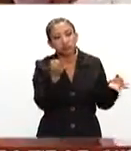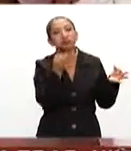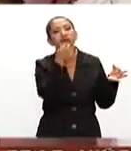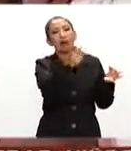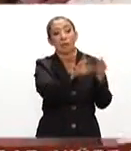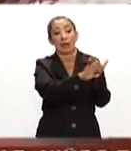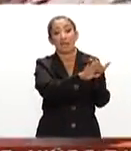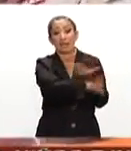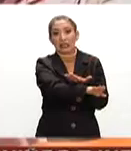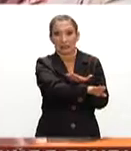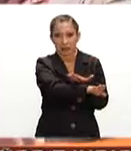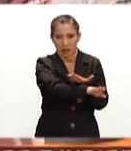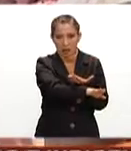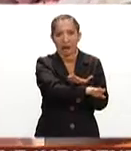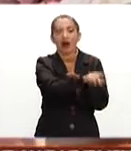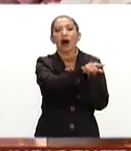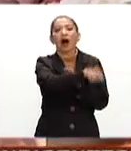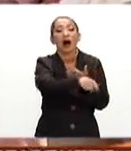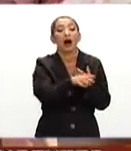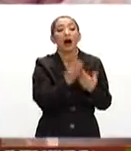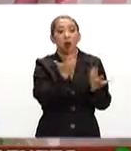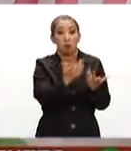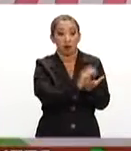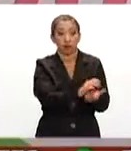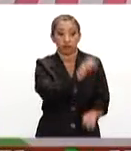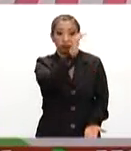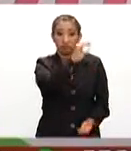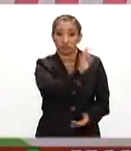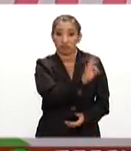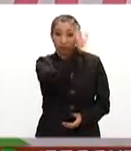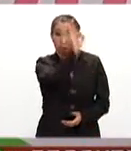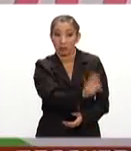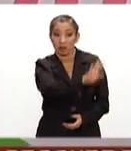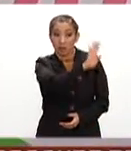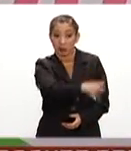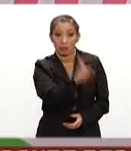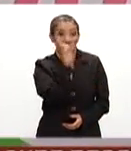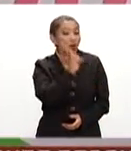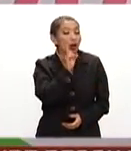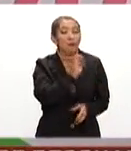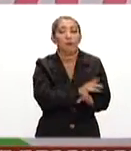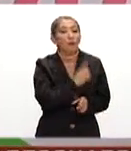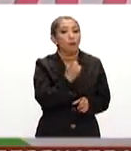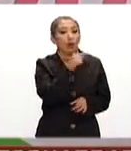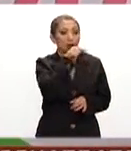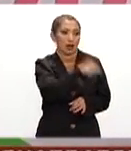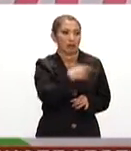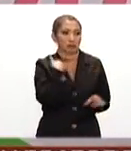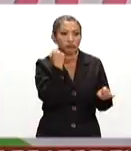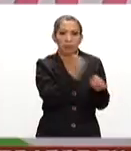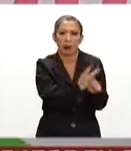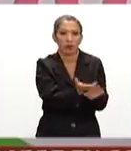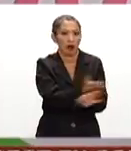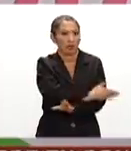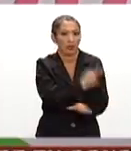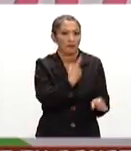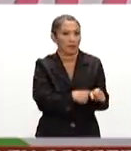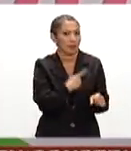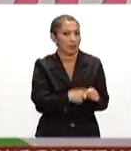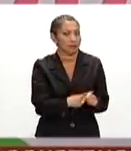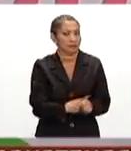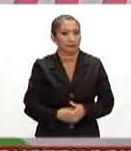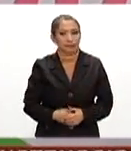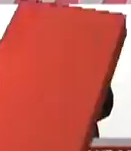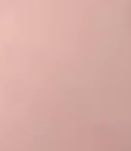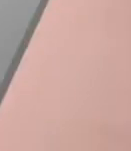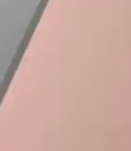de prevención, evita en un gran porcentaje la muerte de mujeres. ¿Por qué? Porque se detecta a tiempo la enfermedad.